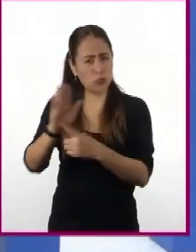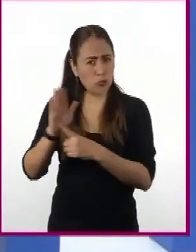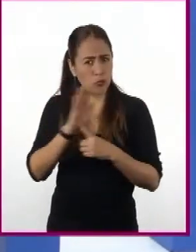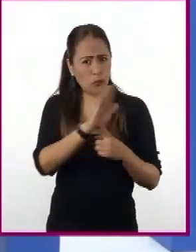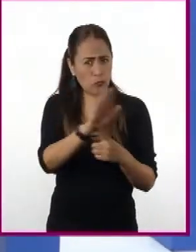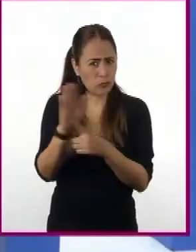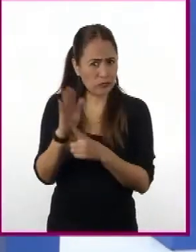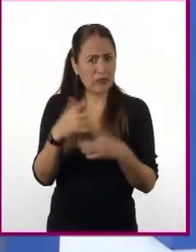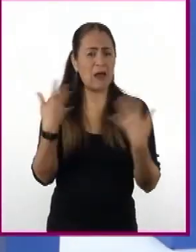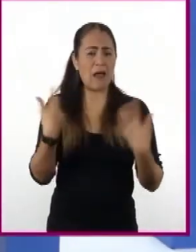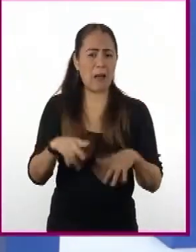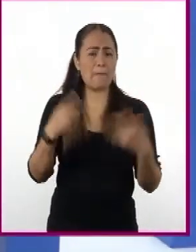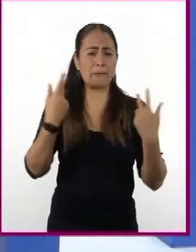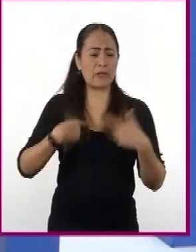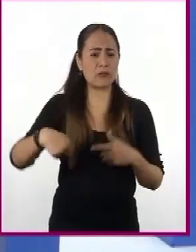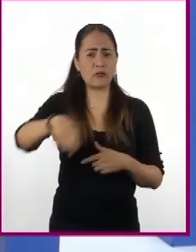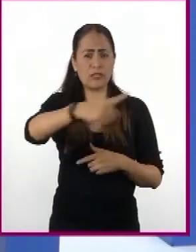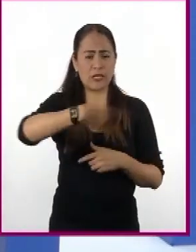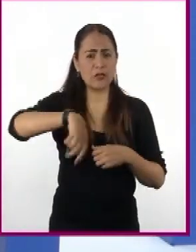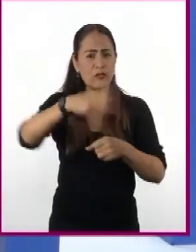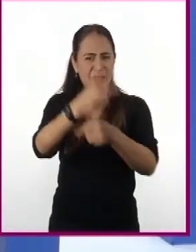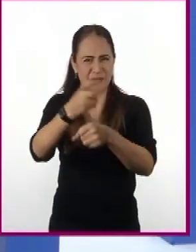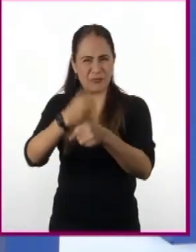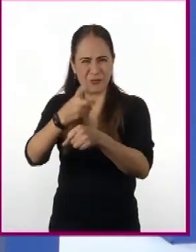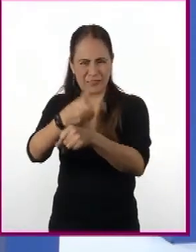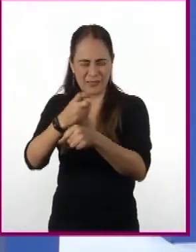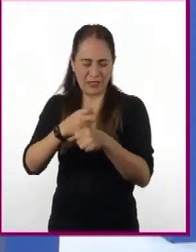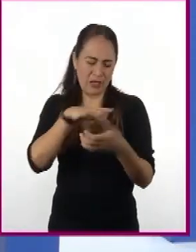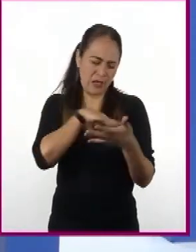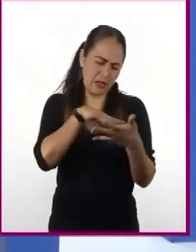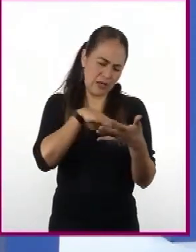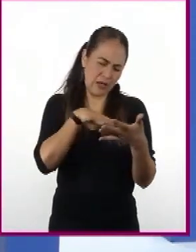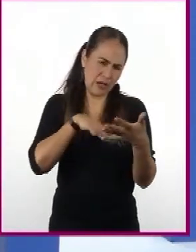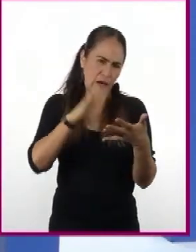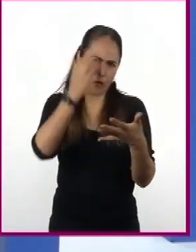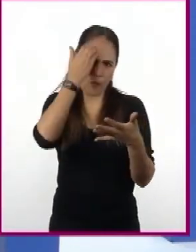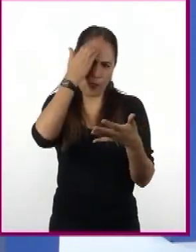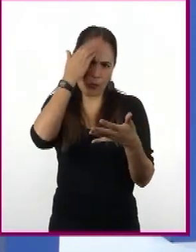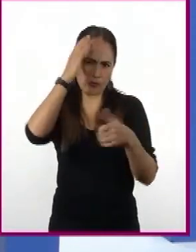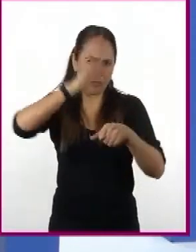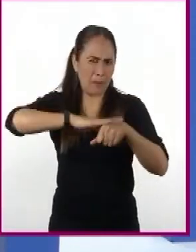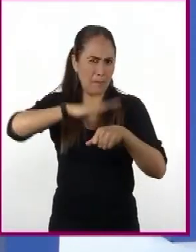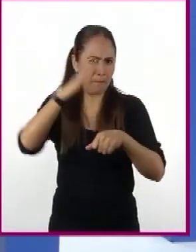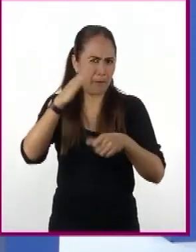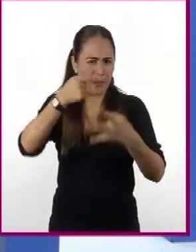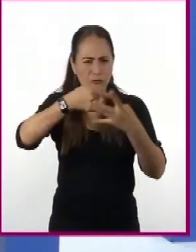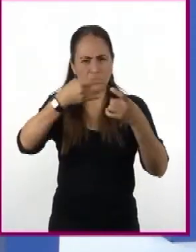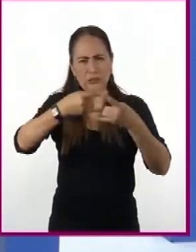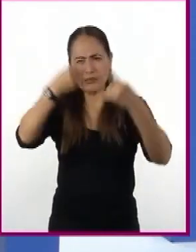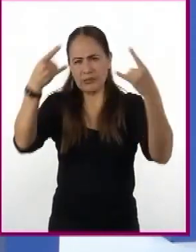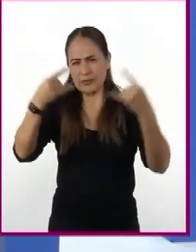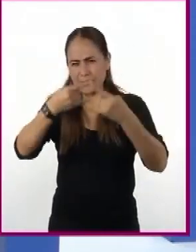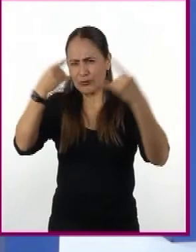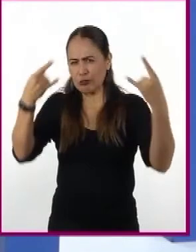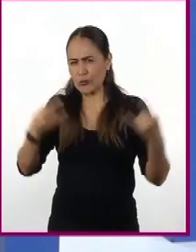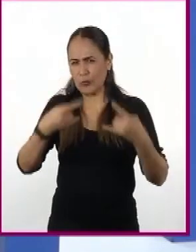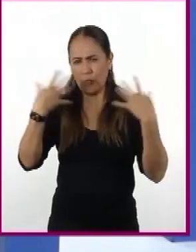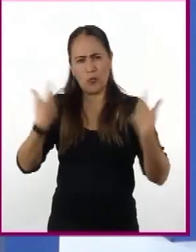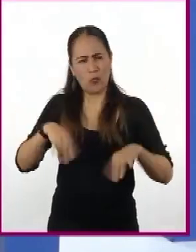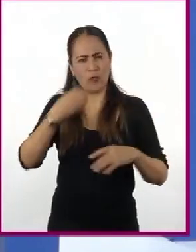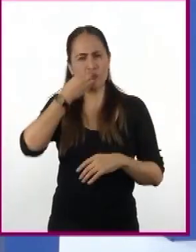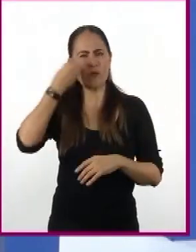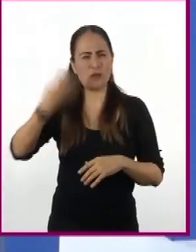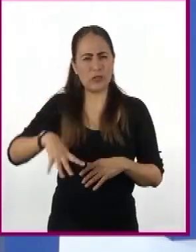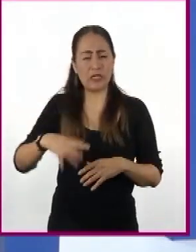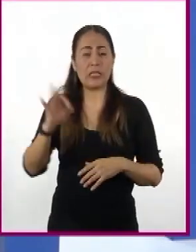una forma de invitar a quienes la lean a conocer más acerca de estas maravillosas narraciones, a tener deseos